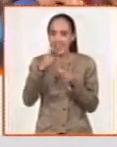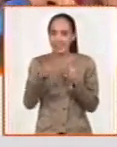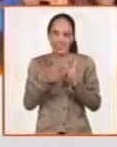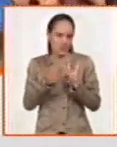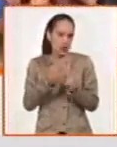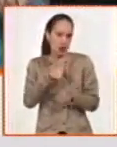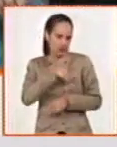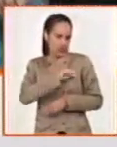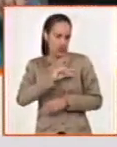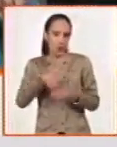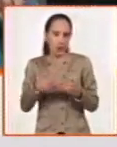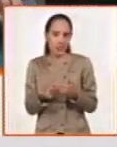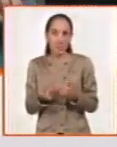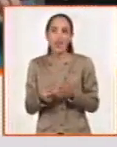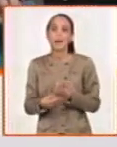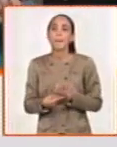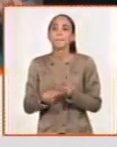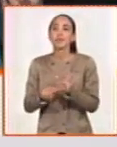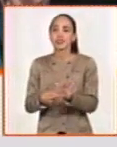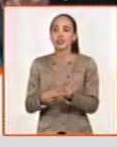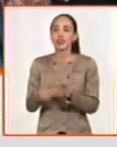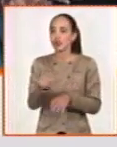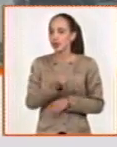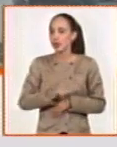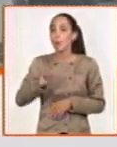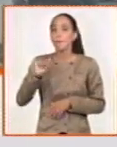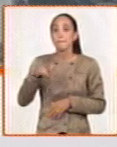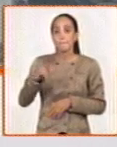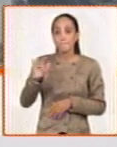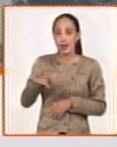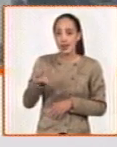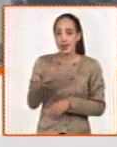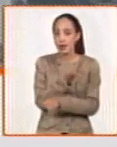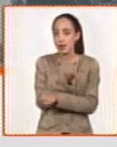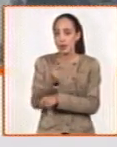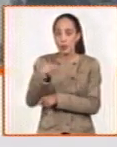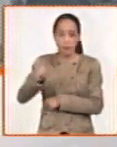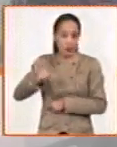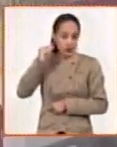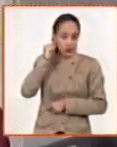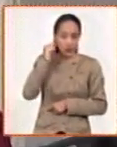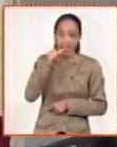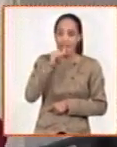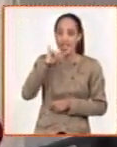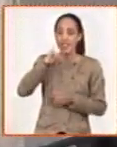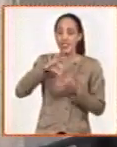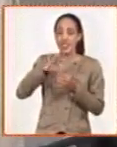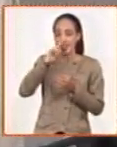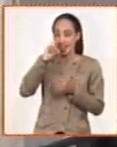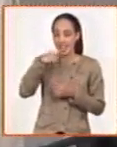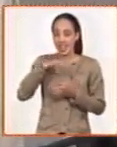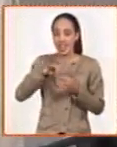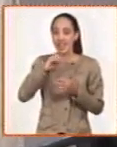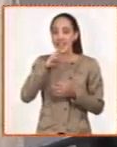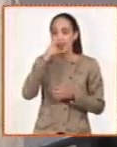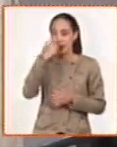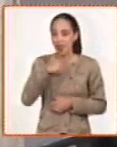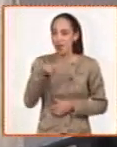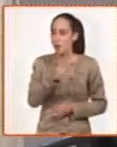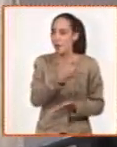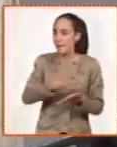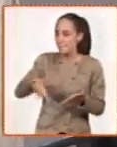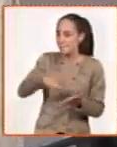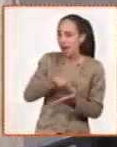días, presentándose también en un parque con la maestra Dina Guerra, tuvimos el Folclórico Nacional, tenemos